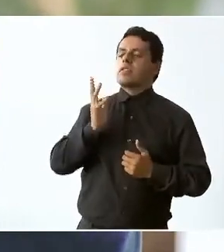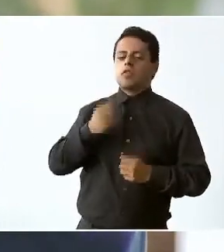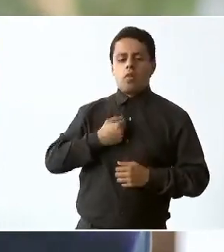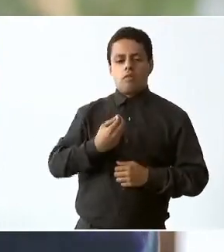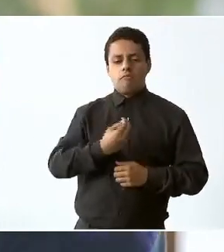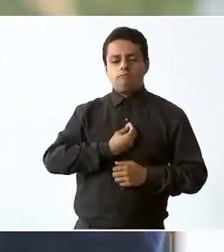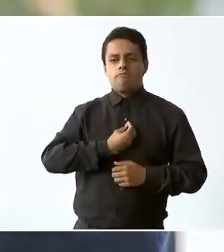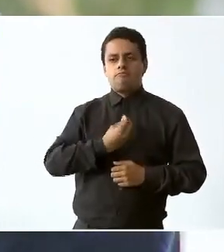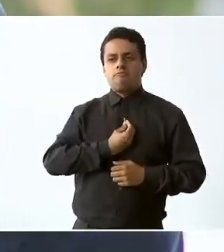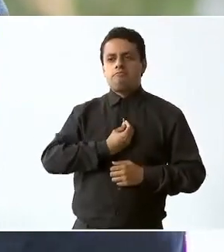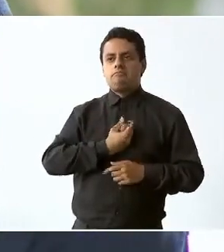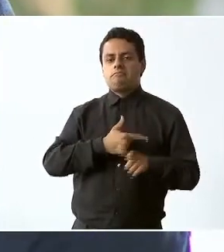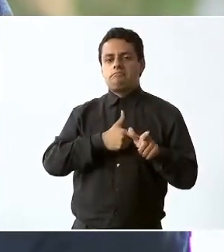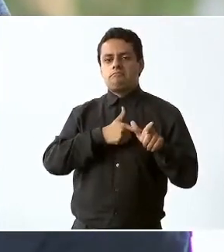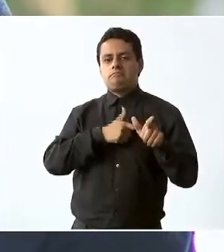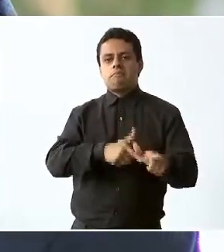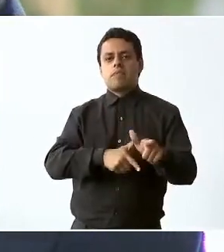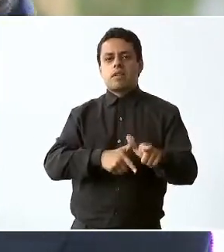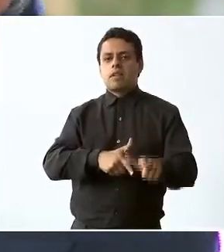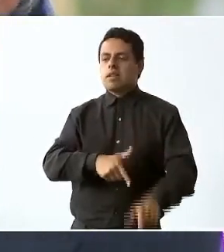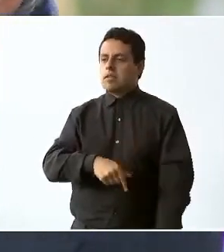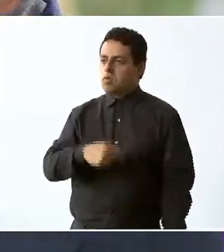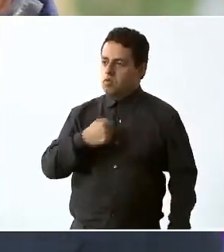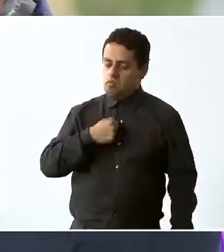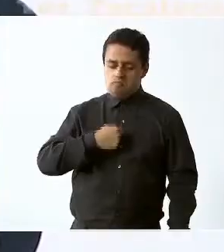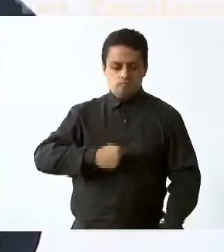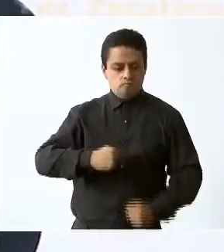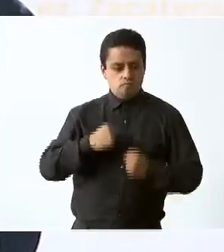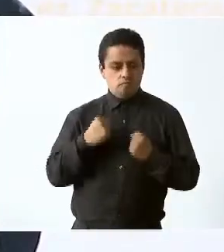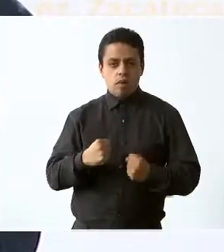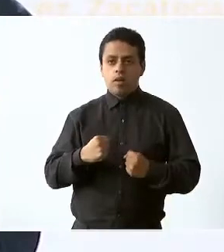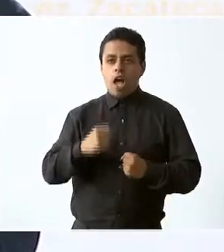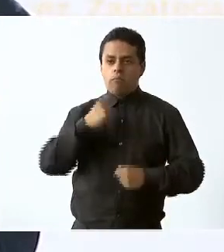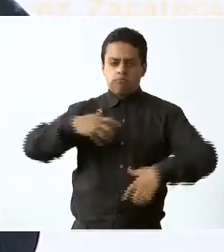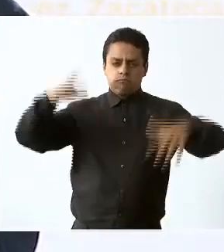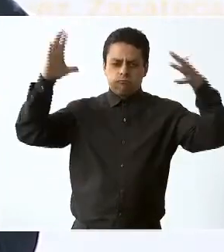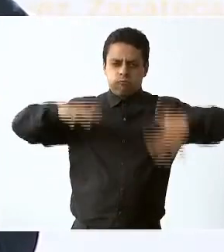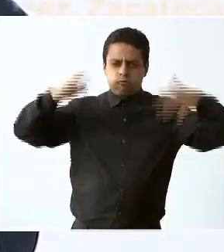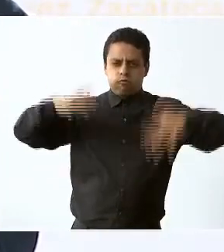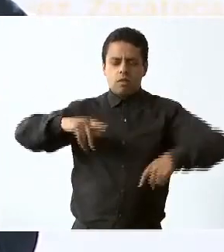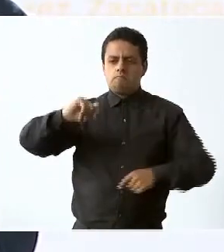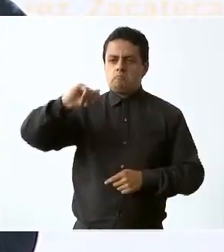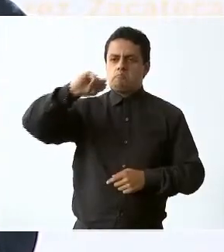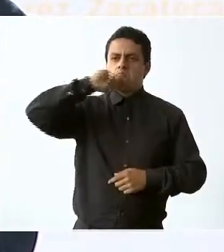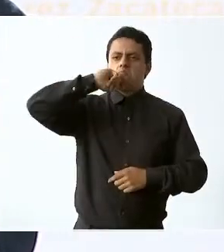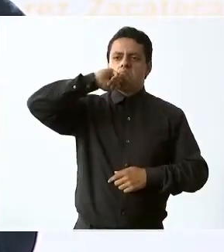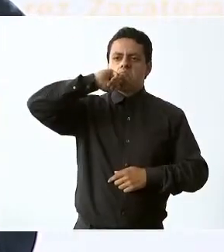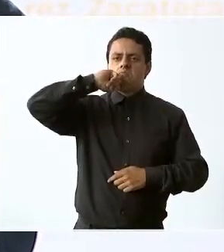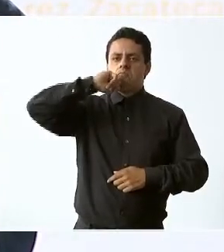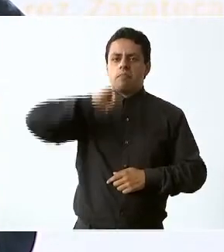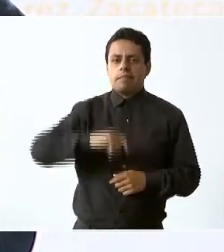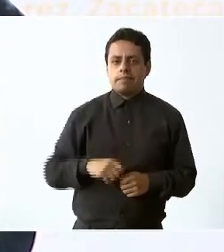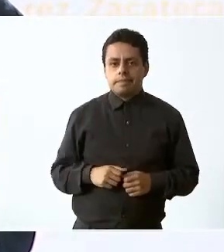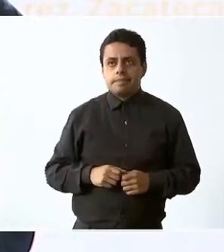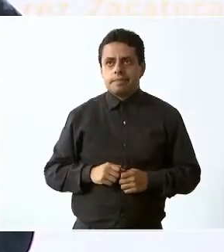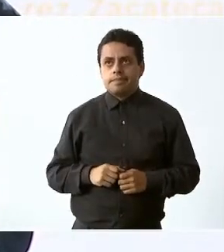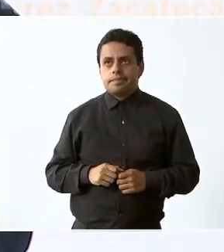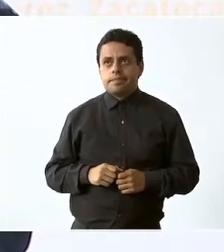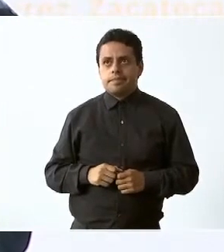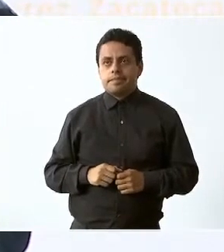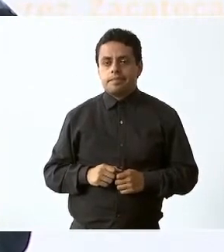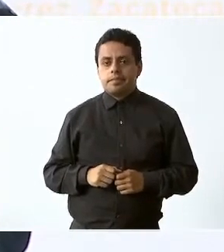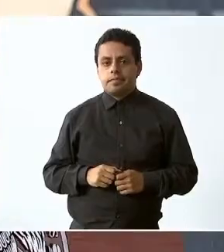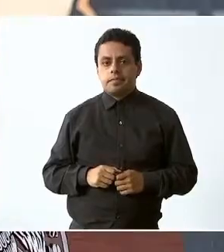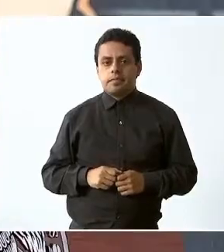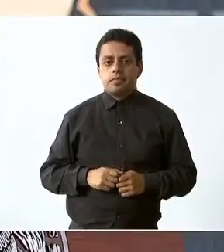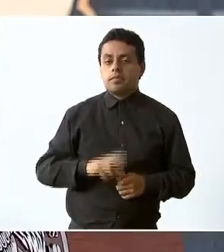soportaré sin rendirme la tempestad que me asalta. No esperes